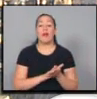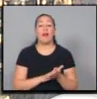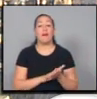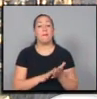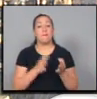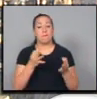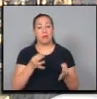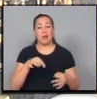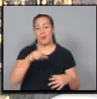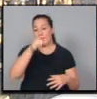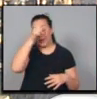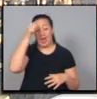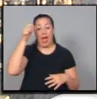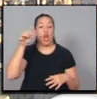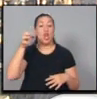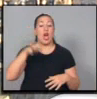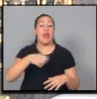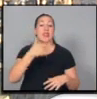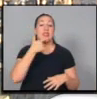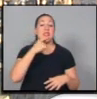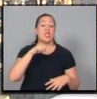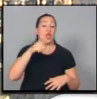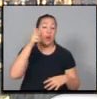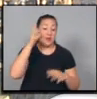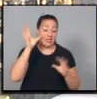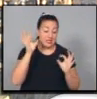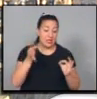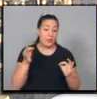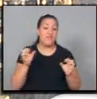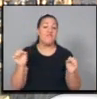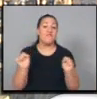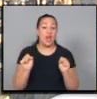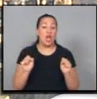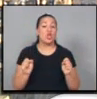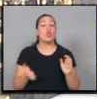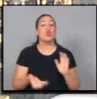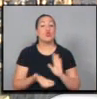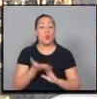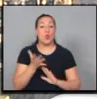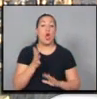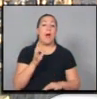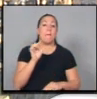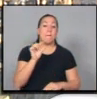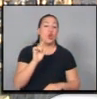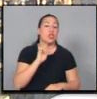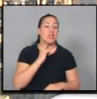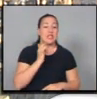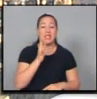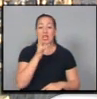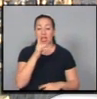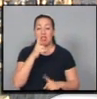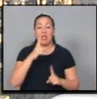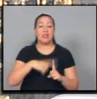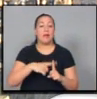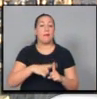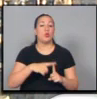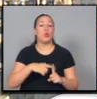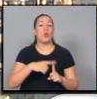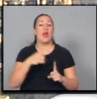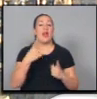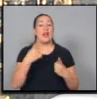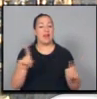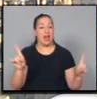de un verano. 17.8 está bien, fresquito, subió, teníamos poco, 13, 14. No son temperaturas de verano, no son